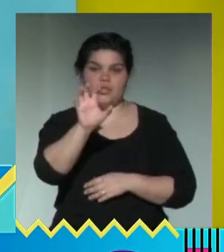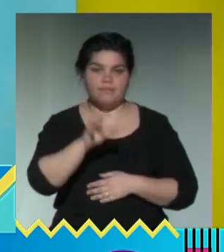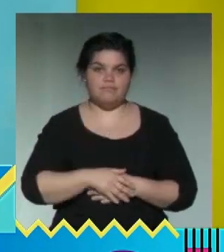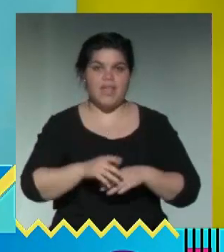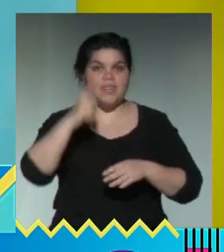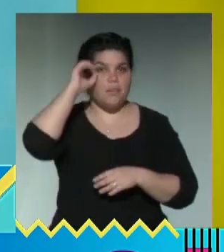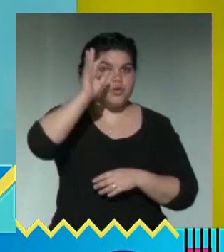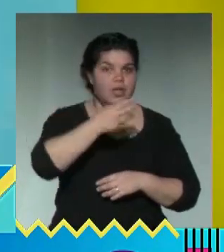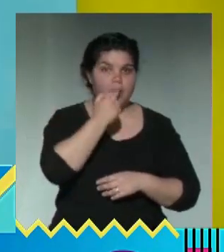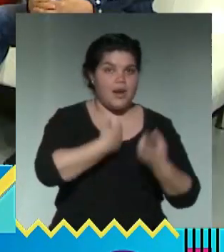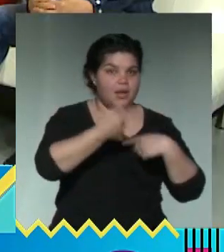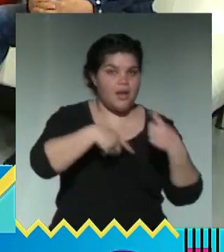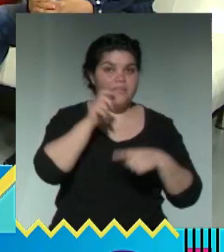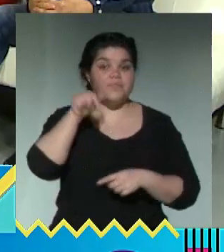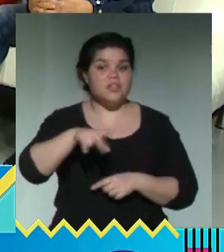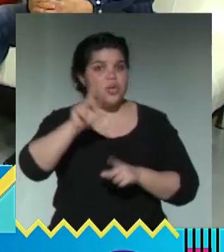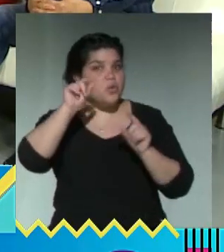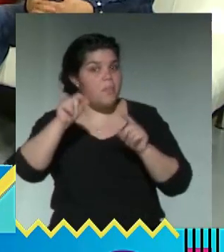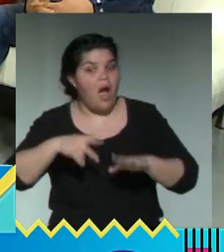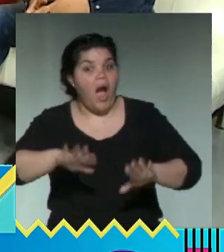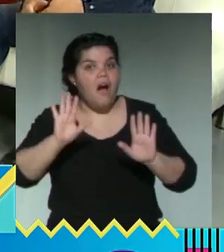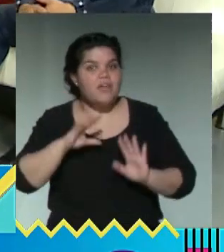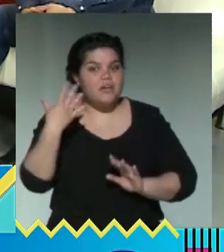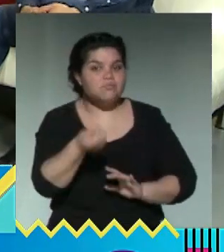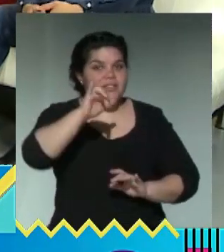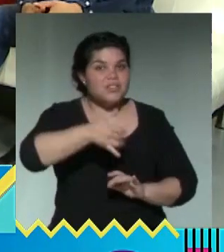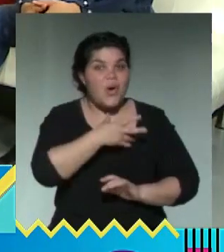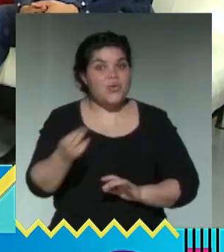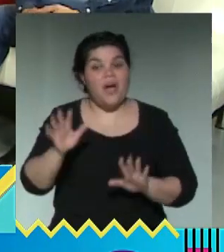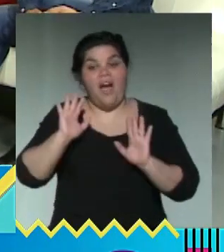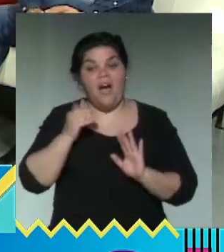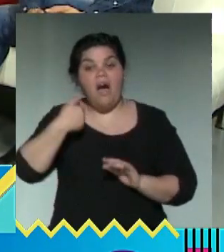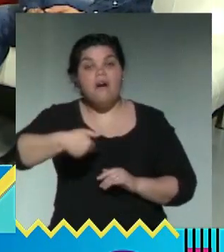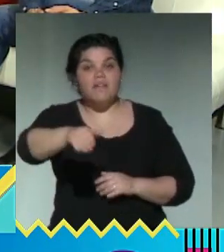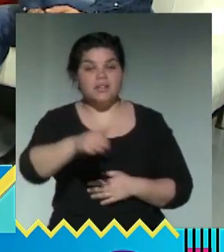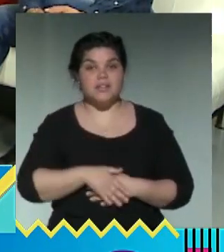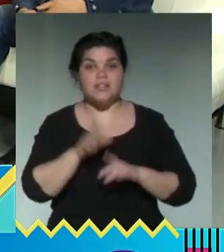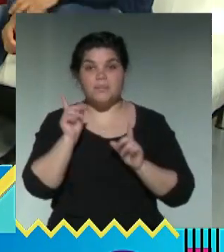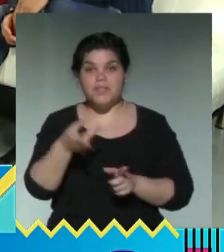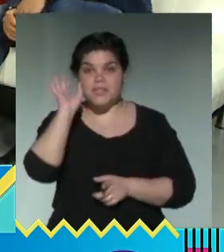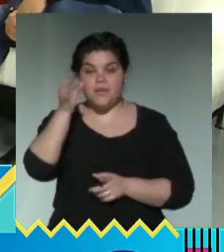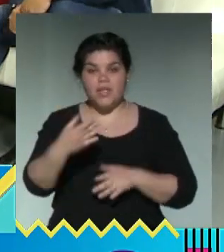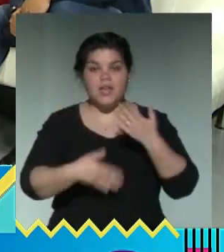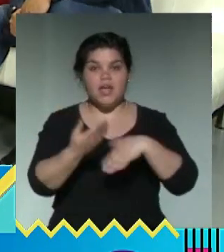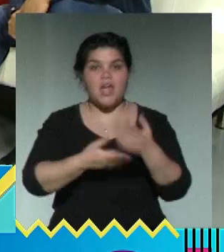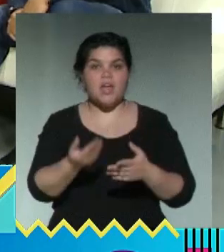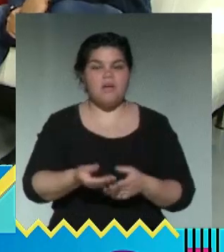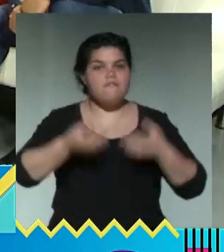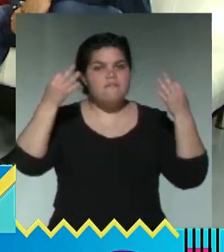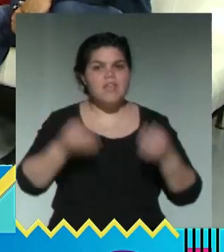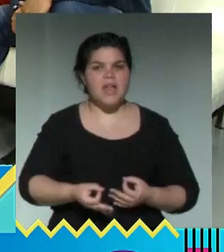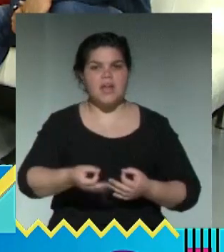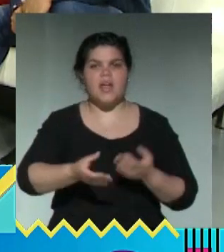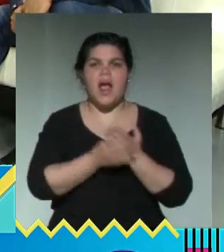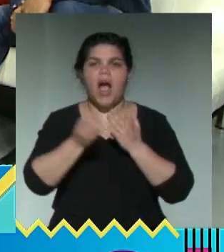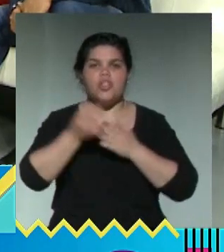bueno, otro número que habrá que ver si se puede alcanzar, y obviamente bueno, esto de lograr la eficiencia energética, pero también no lo hablábamos